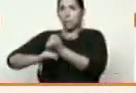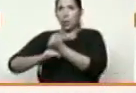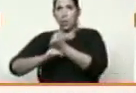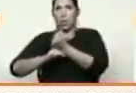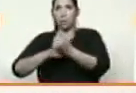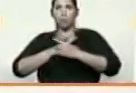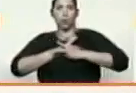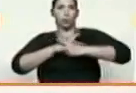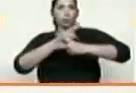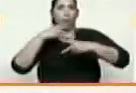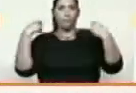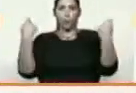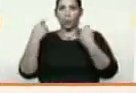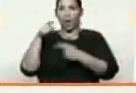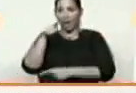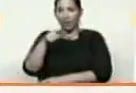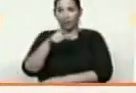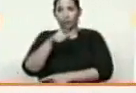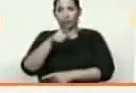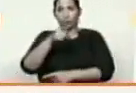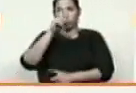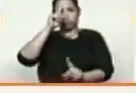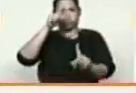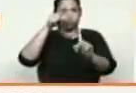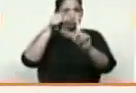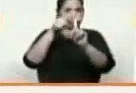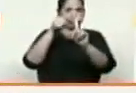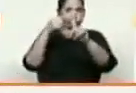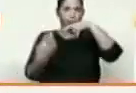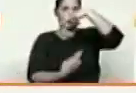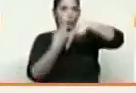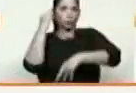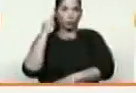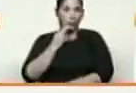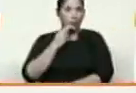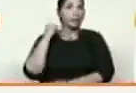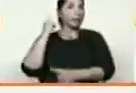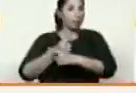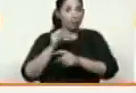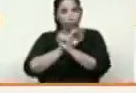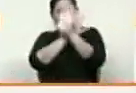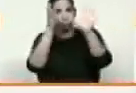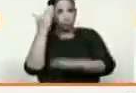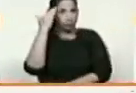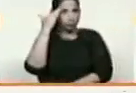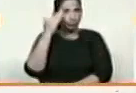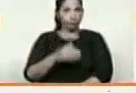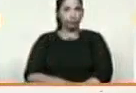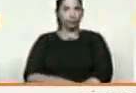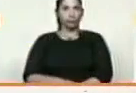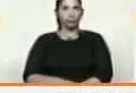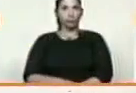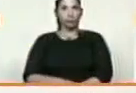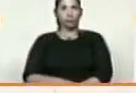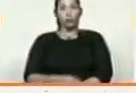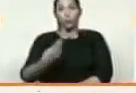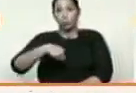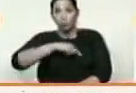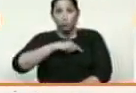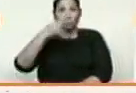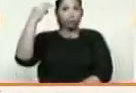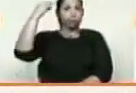Revolución Bolivariana, eso debemos tenerlo muy claro, es en esa doctrina